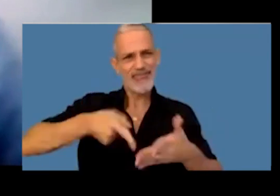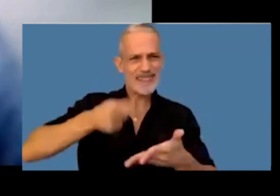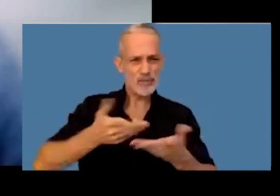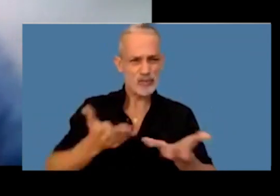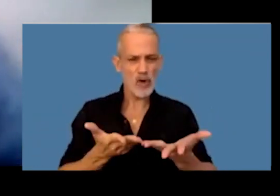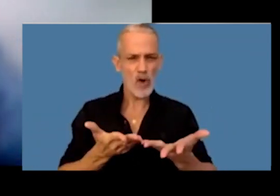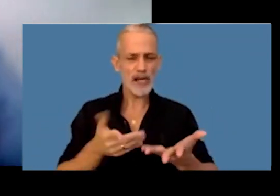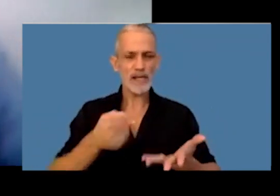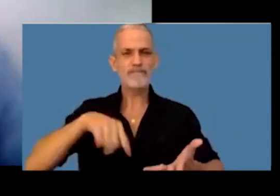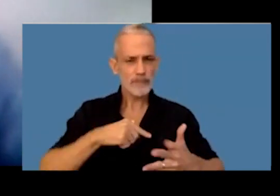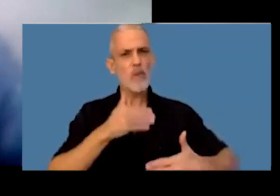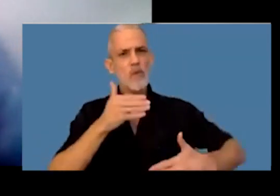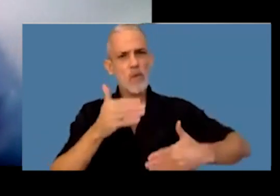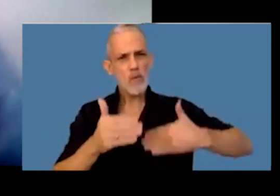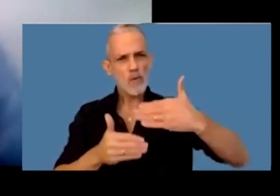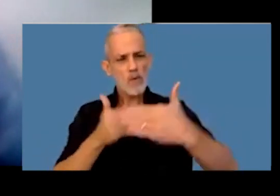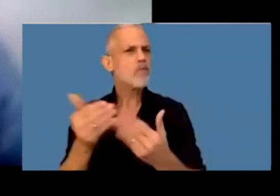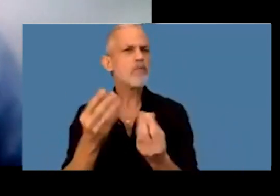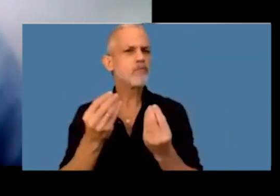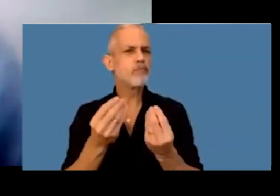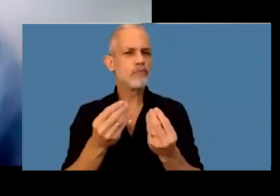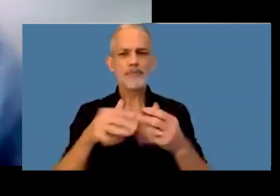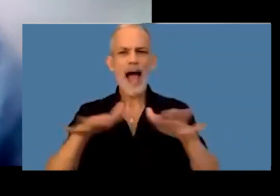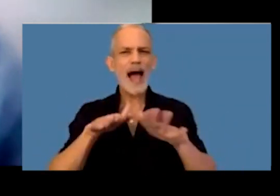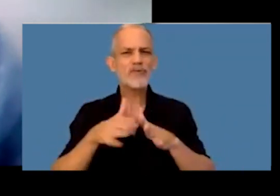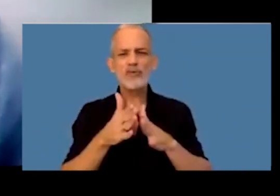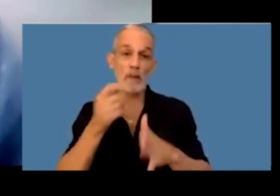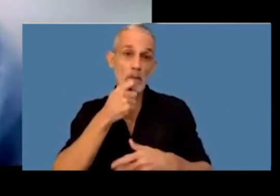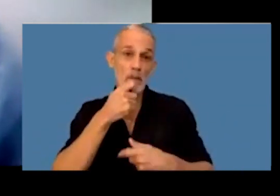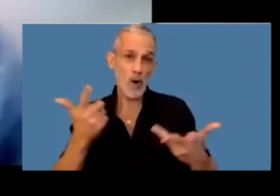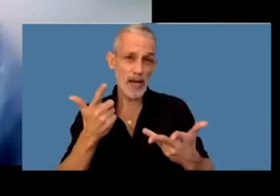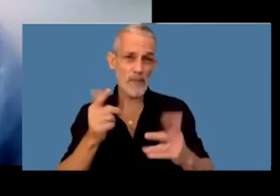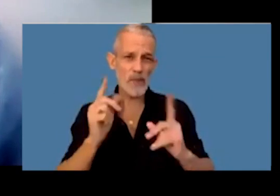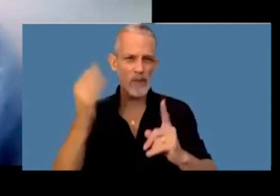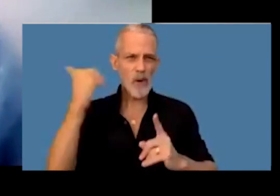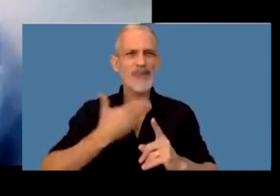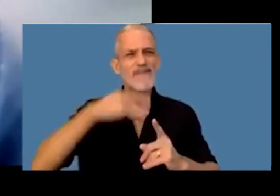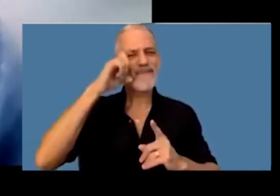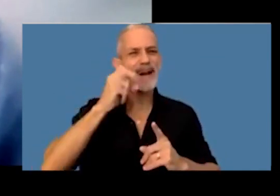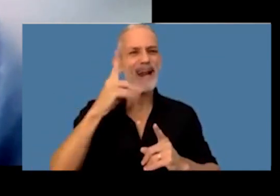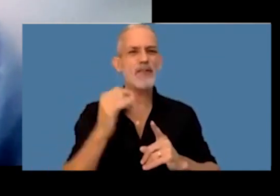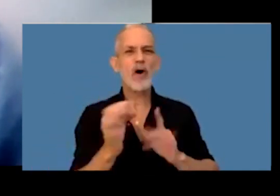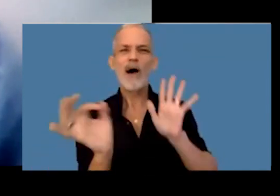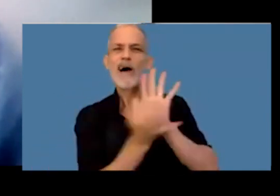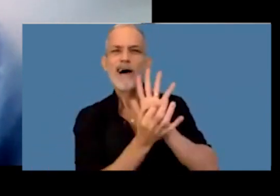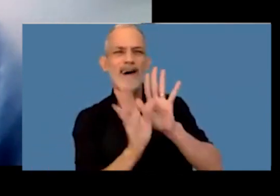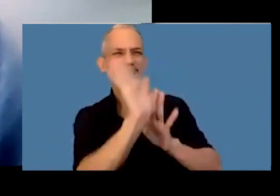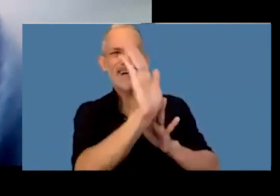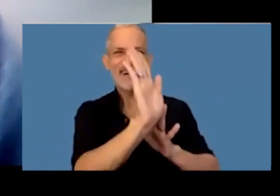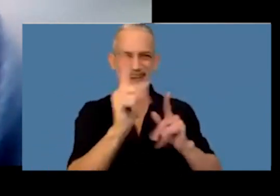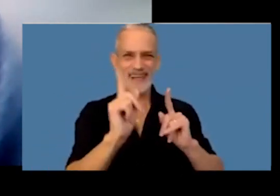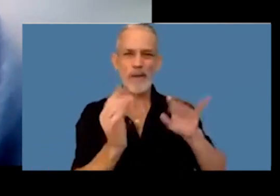fuimos avanzando también en distintas acciones, por ejemplo, como mencionaba Fernando, en el símbolo internacional de acceso, que también está a